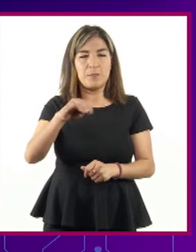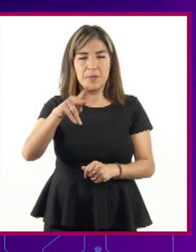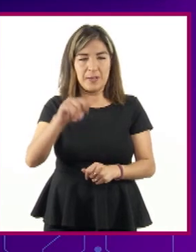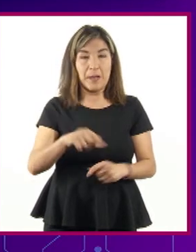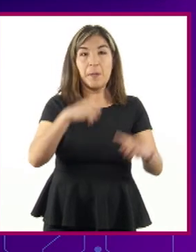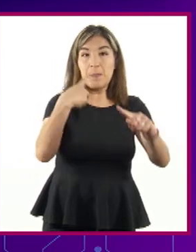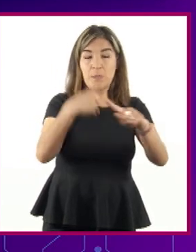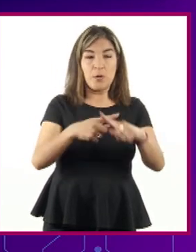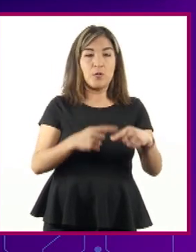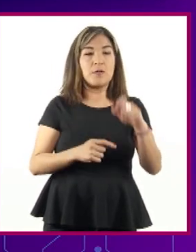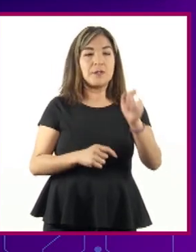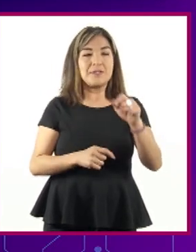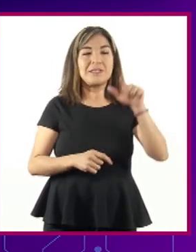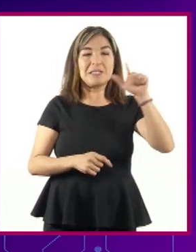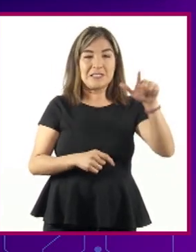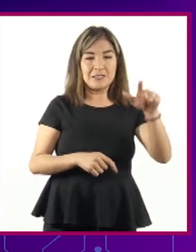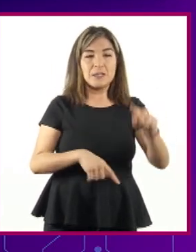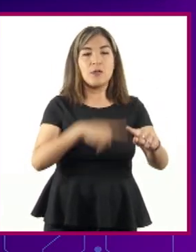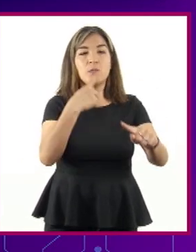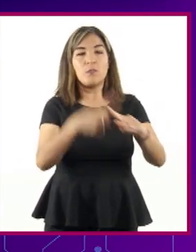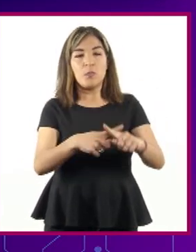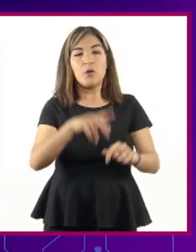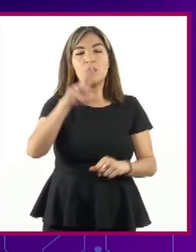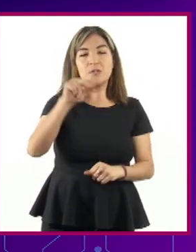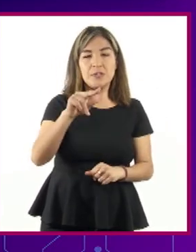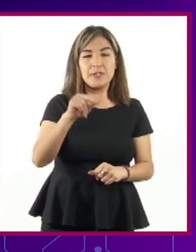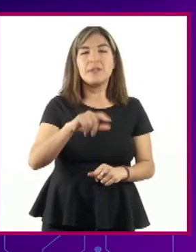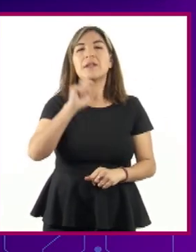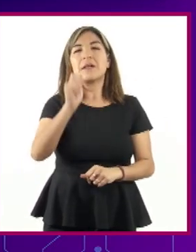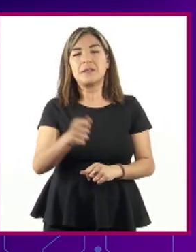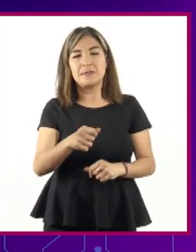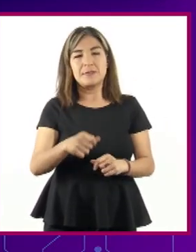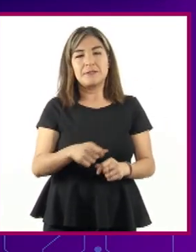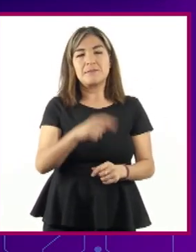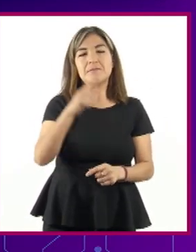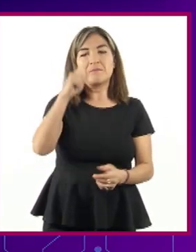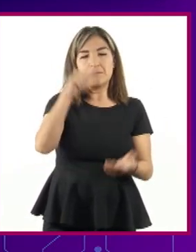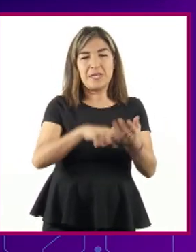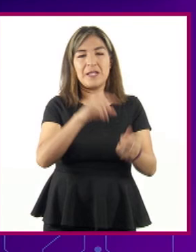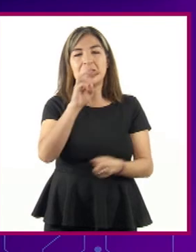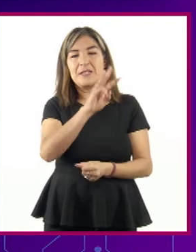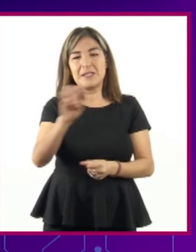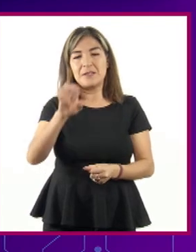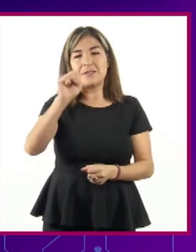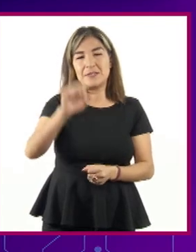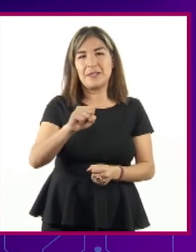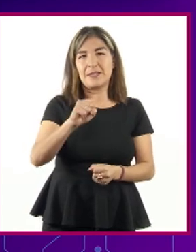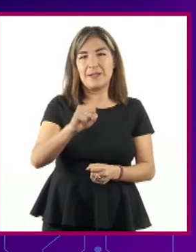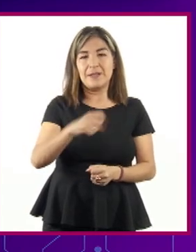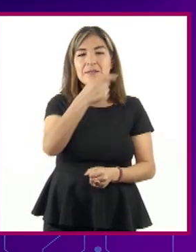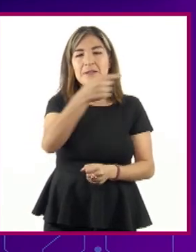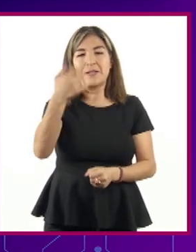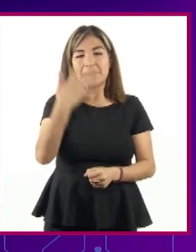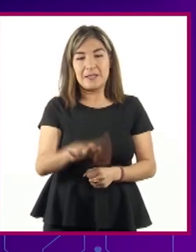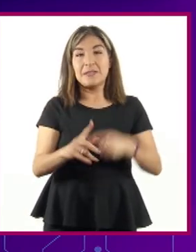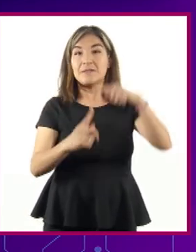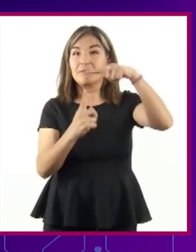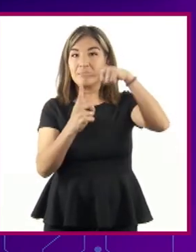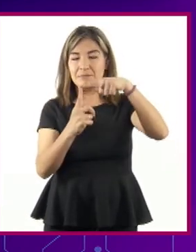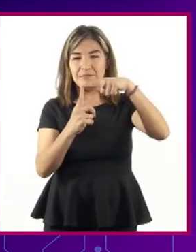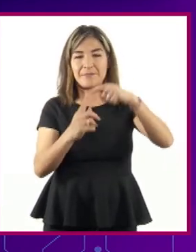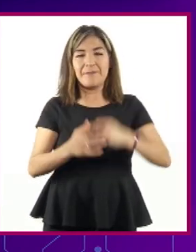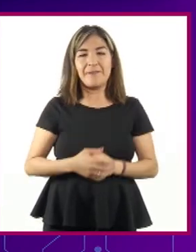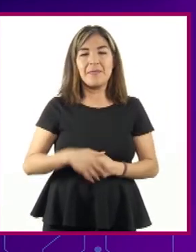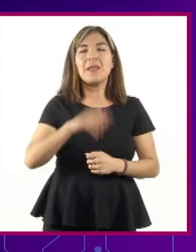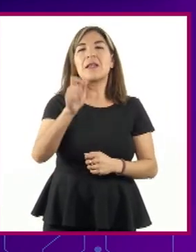multiplicamos 17 décimos por 80, que es igual a 1360 décimos, que al dividir entre 10